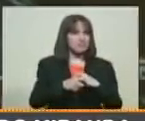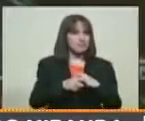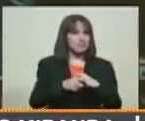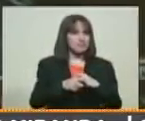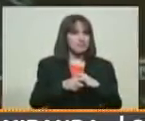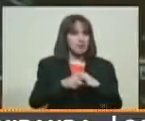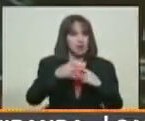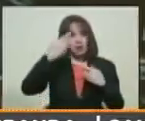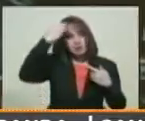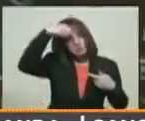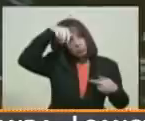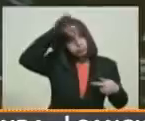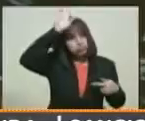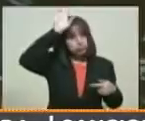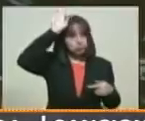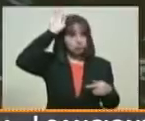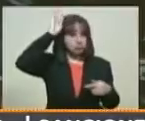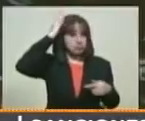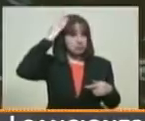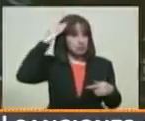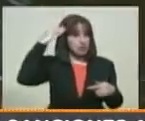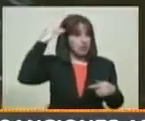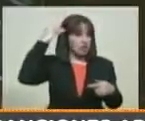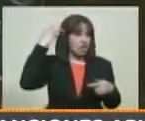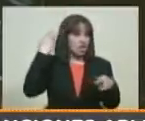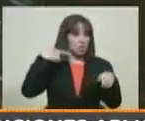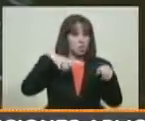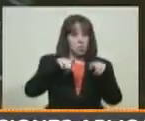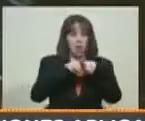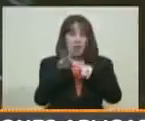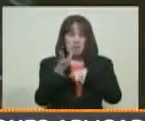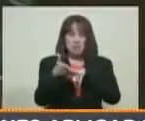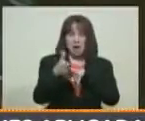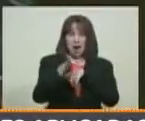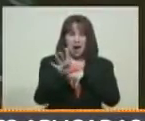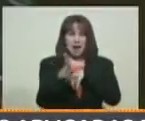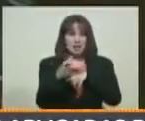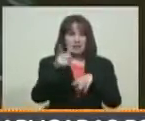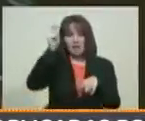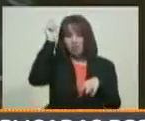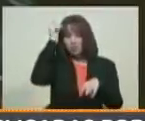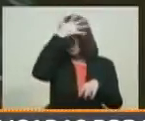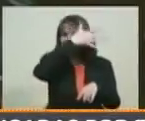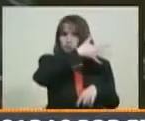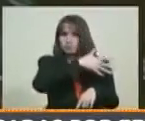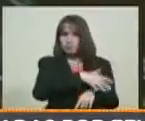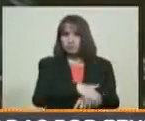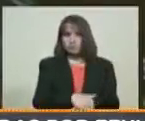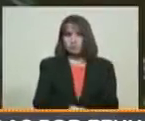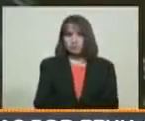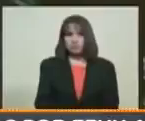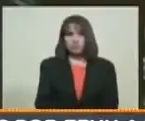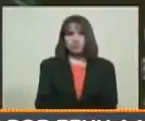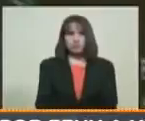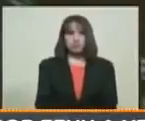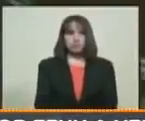un copete y un peluquín por aquí. Cada vez se parece más a su padre, Donald Trump.